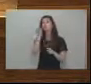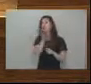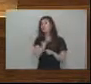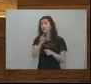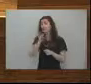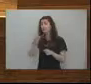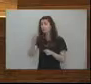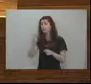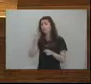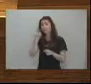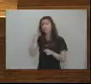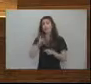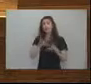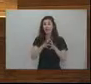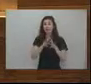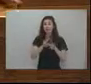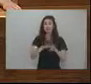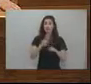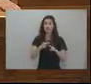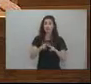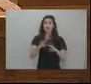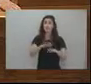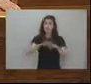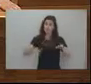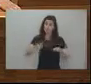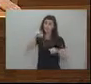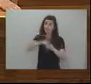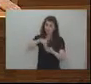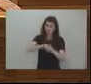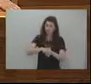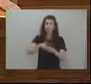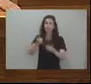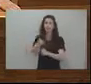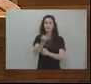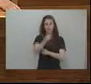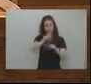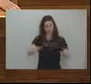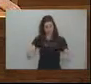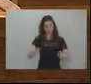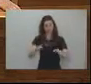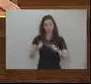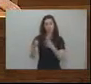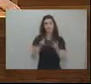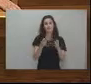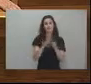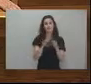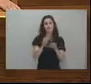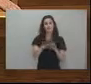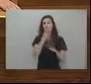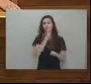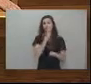problema, voluntad política. Hace falta votos, hace falta mayorías, hace falta el apoyo de la gente pero hace falta voluntad para cumplir los compromisos que se